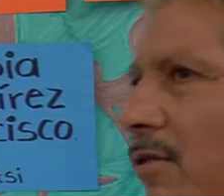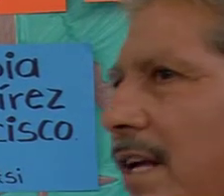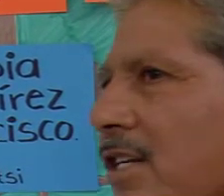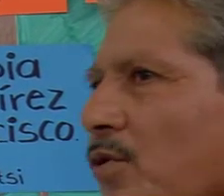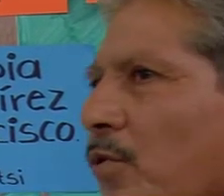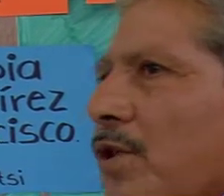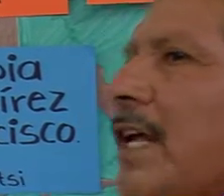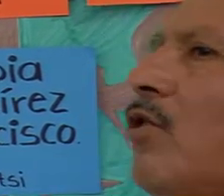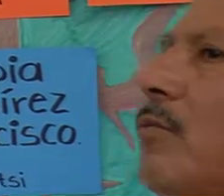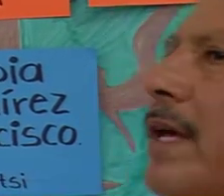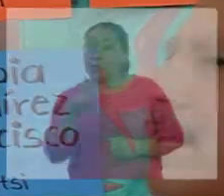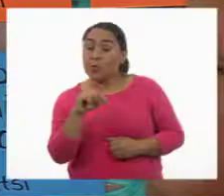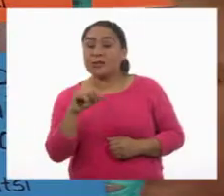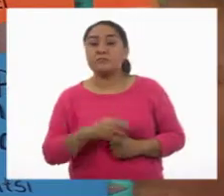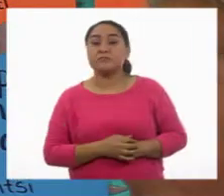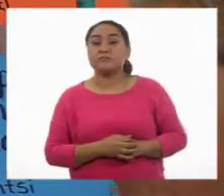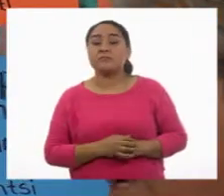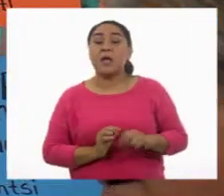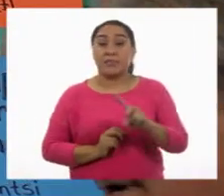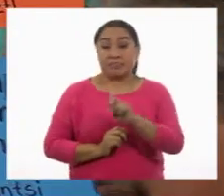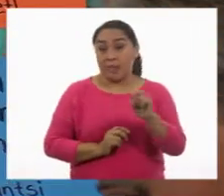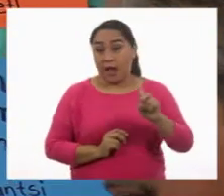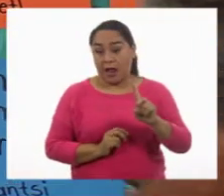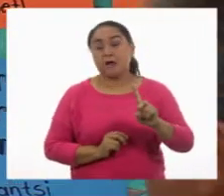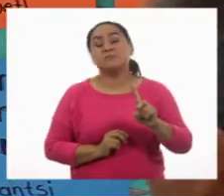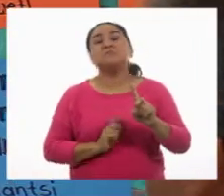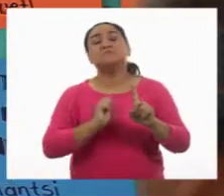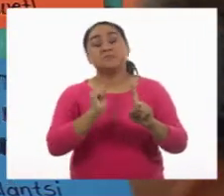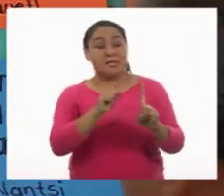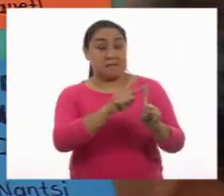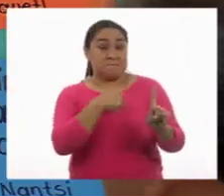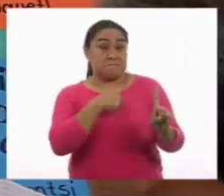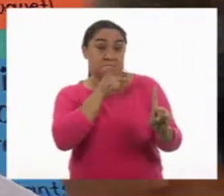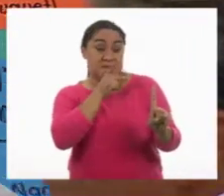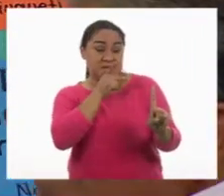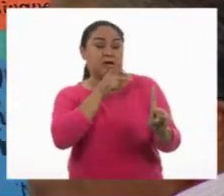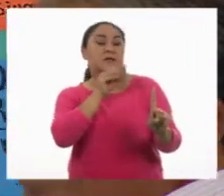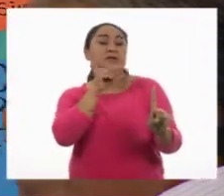Del lado derecho pondré el nombre de mi abuela paterna.